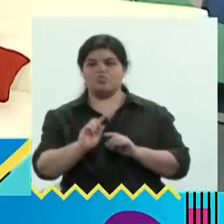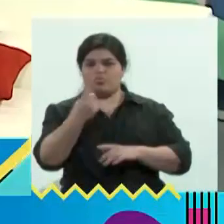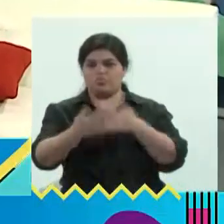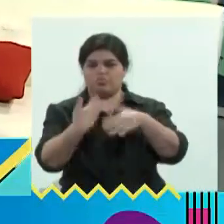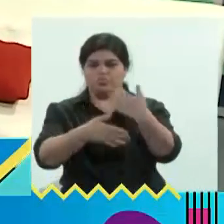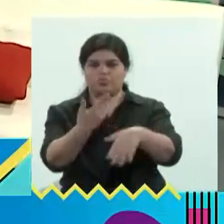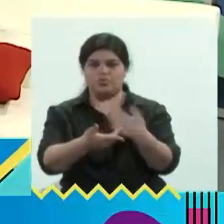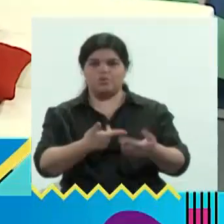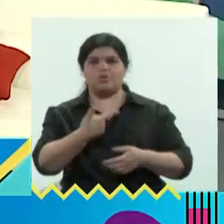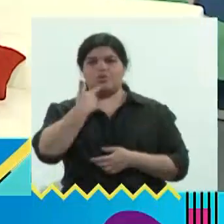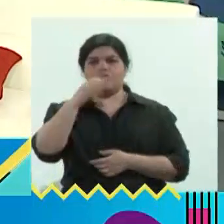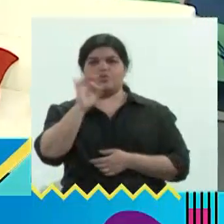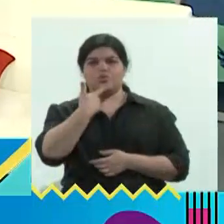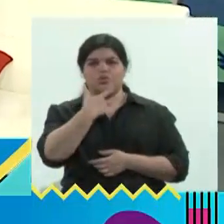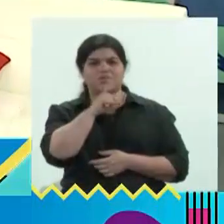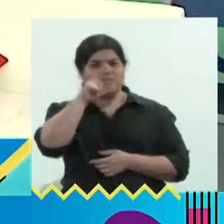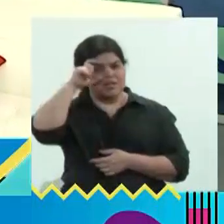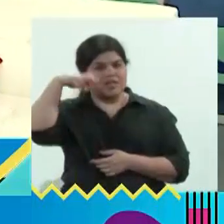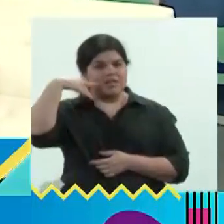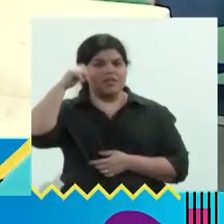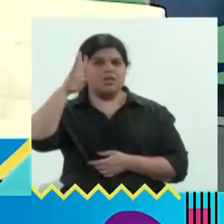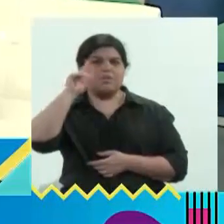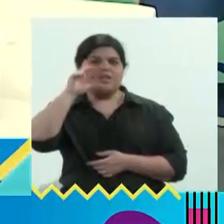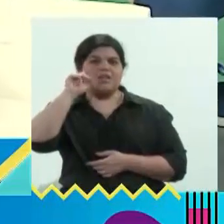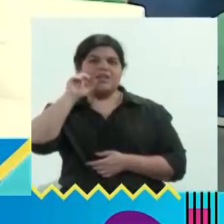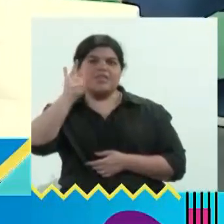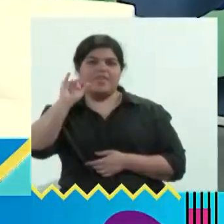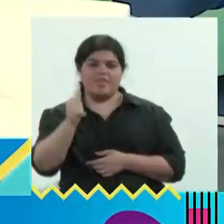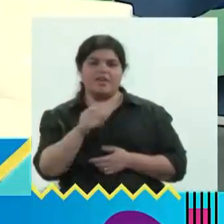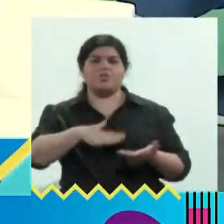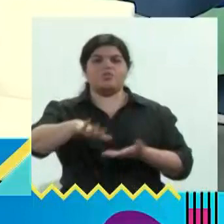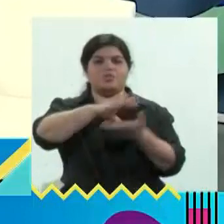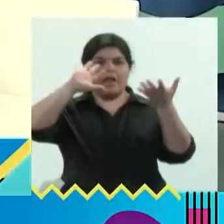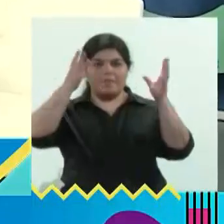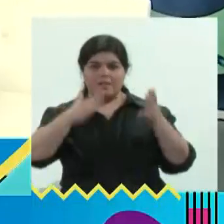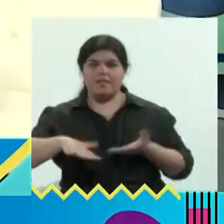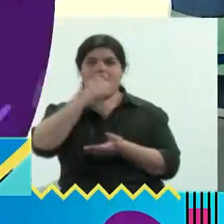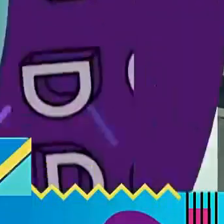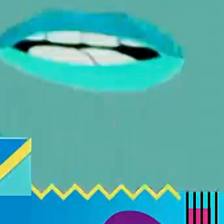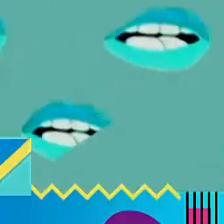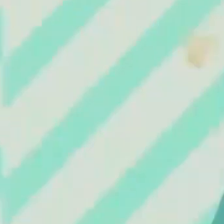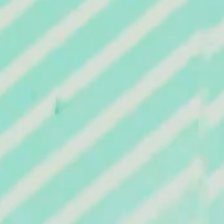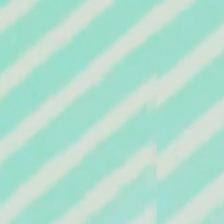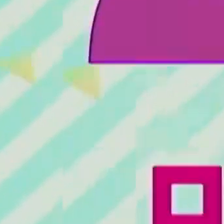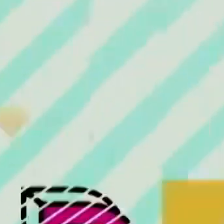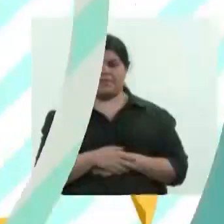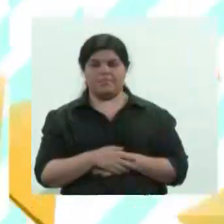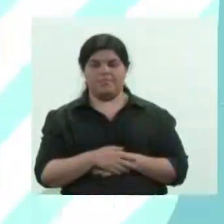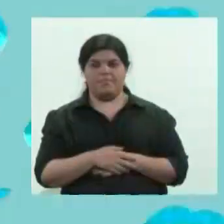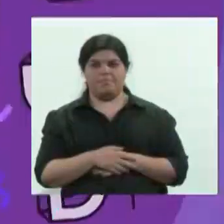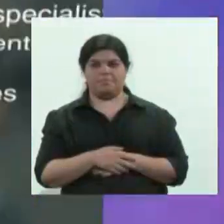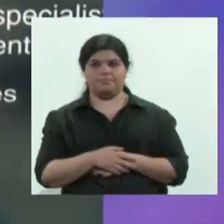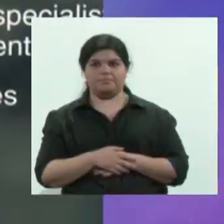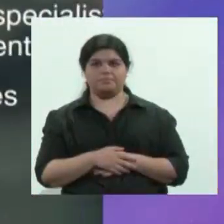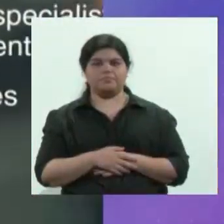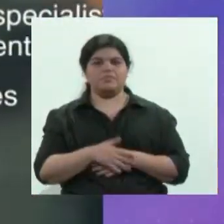concepto a tener en cuenta, sostenibilidad ambiental, social, económica. Así empezamos Distintos Parecidos. Las